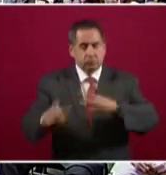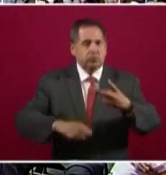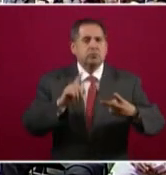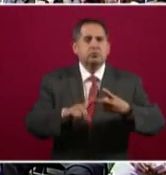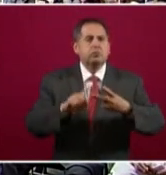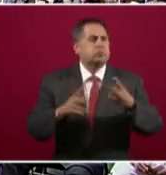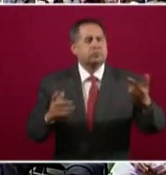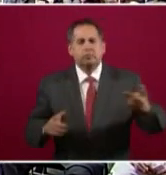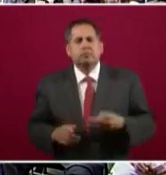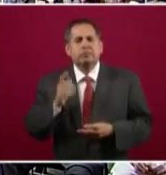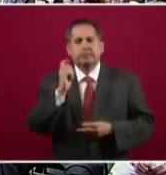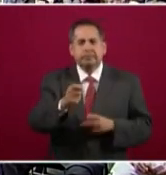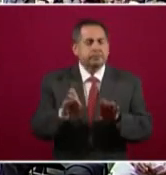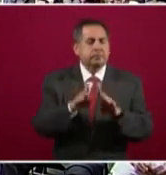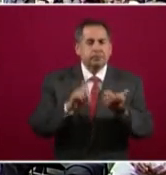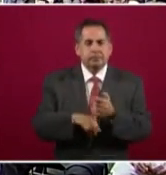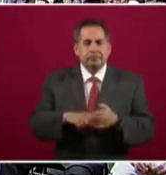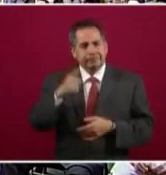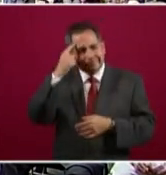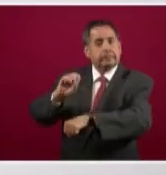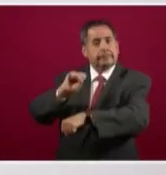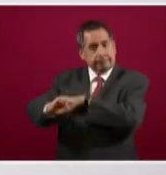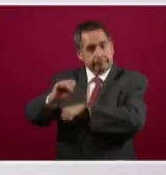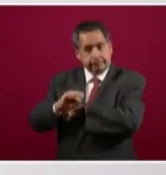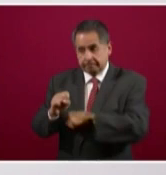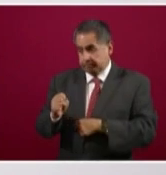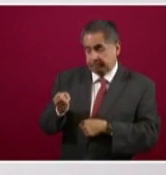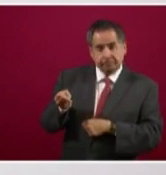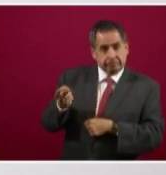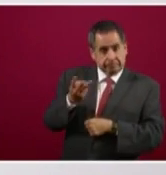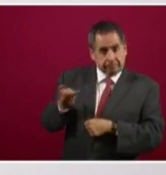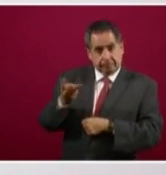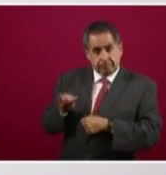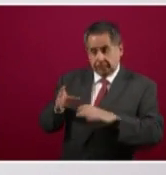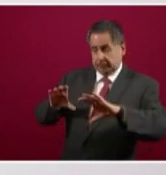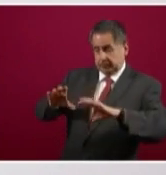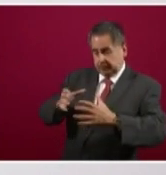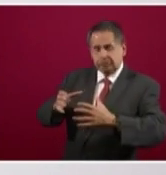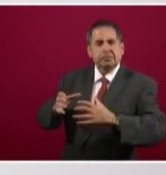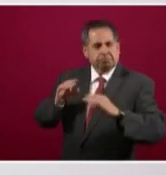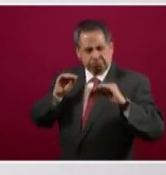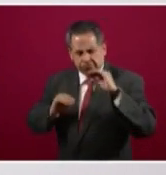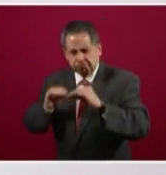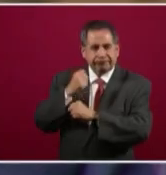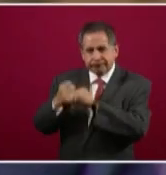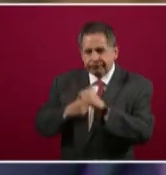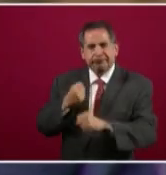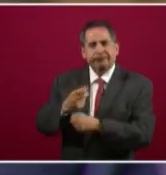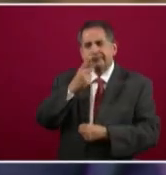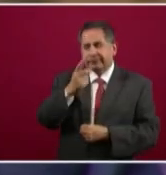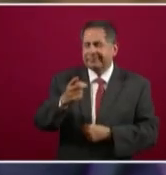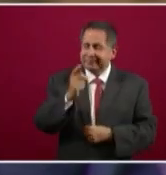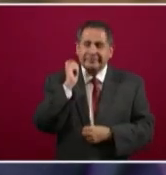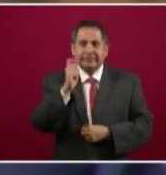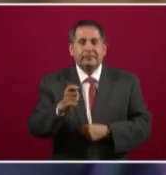todo el país desde el palacio nacional en ciudad de méxico el mandatario reiteró su mensaje de austeridad y anti corrupción nada